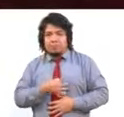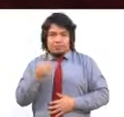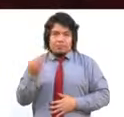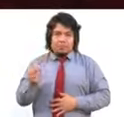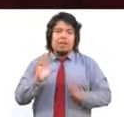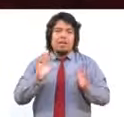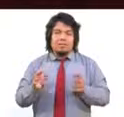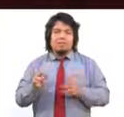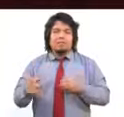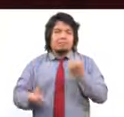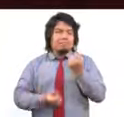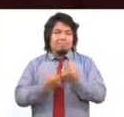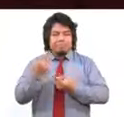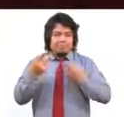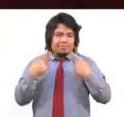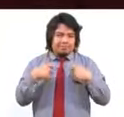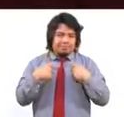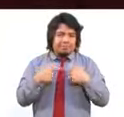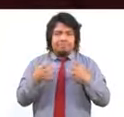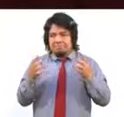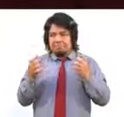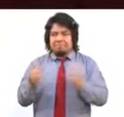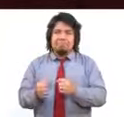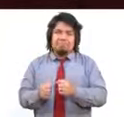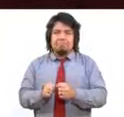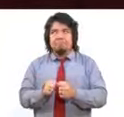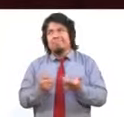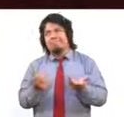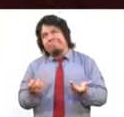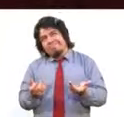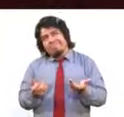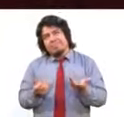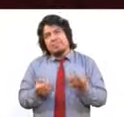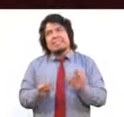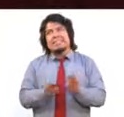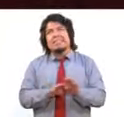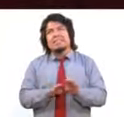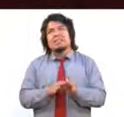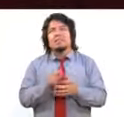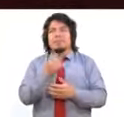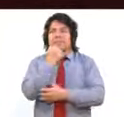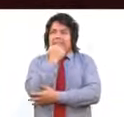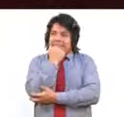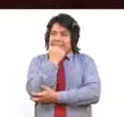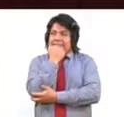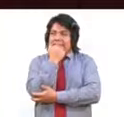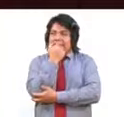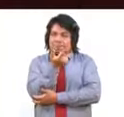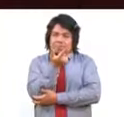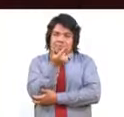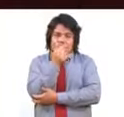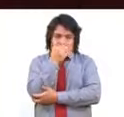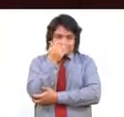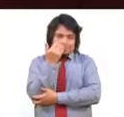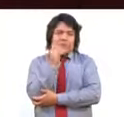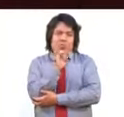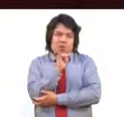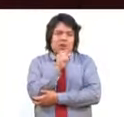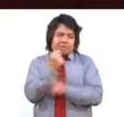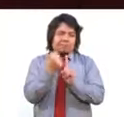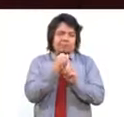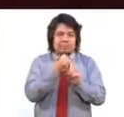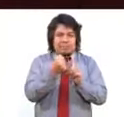a algunas personas que no, digamos, no es, ¿cómo decirlo? Porque sí es algo de violencia,